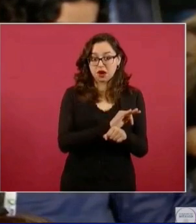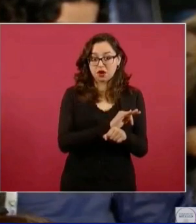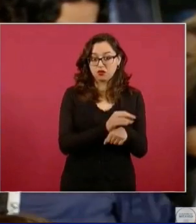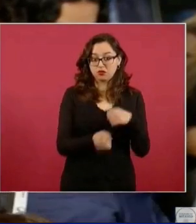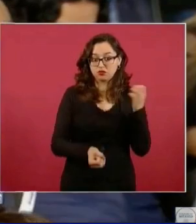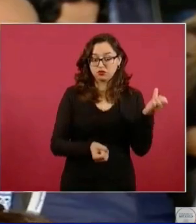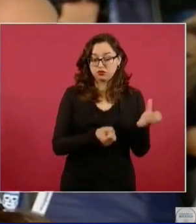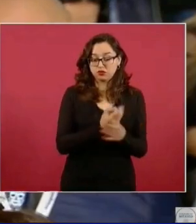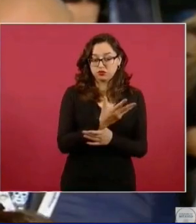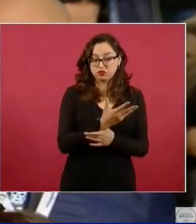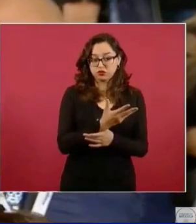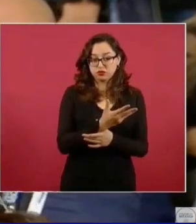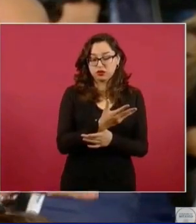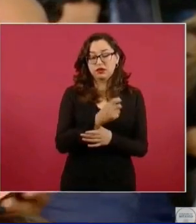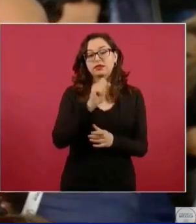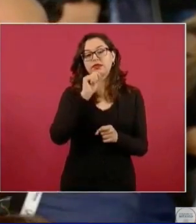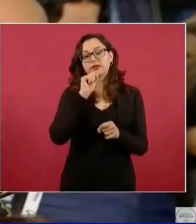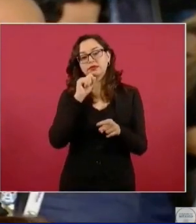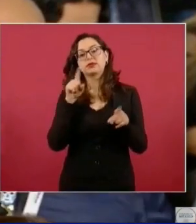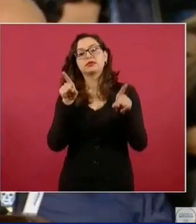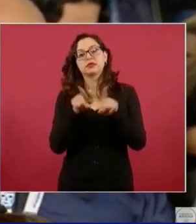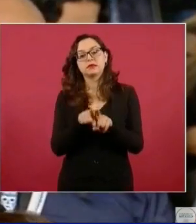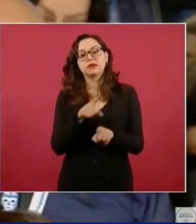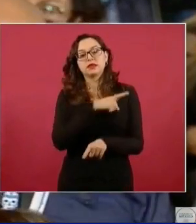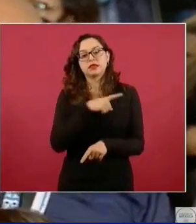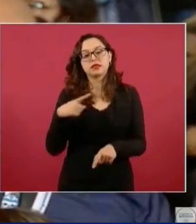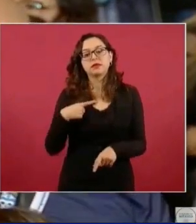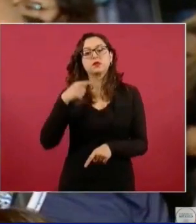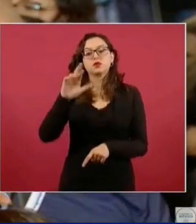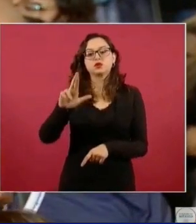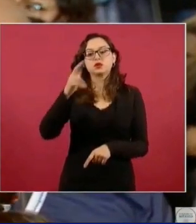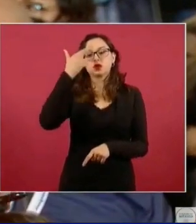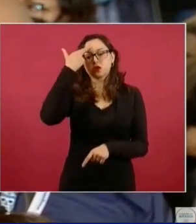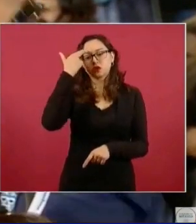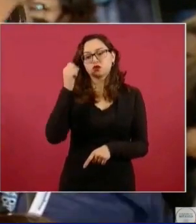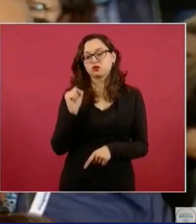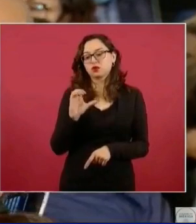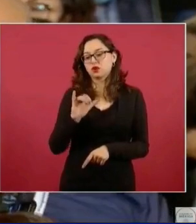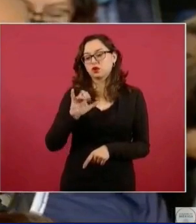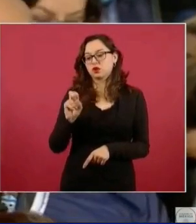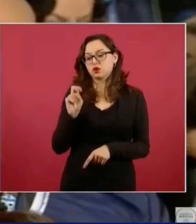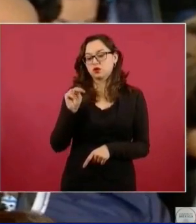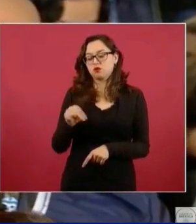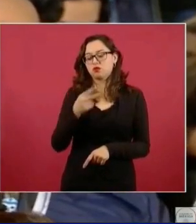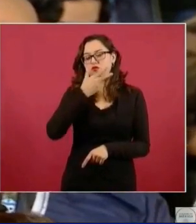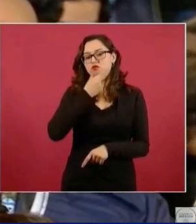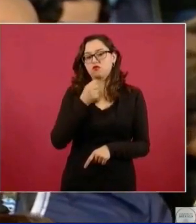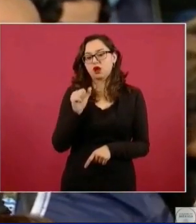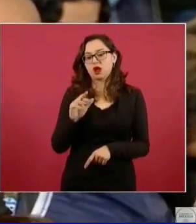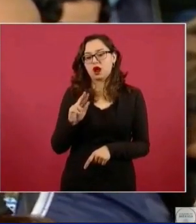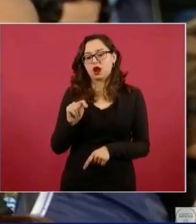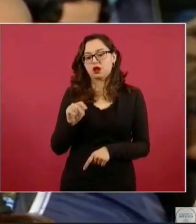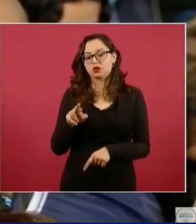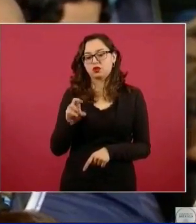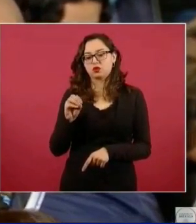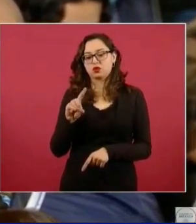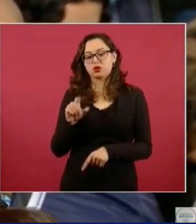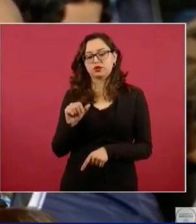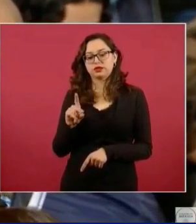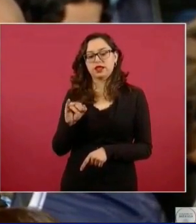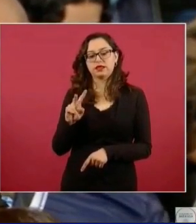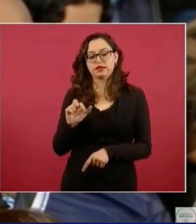Hay que recordar también el mensaje de Arturo Saldívar, que ha dicho que es necesario que ya se entre muy bien en